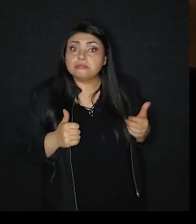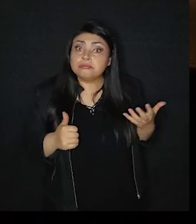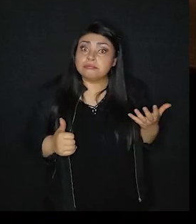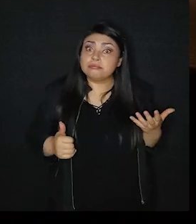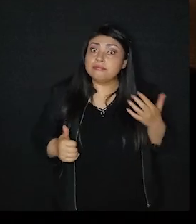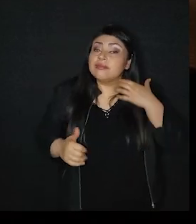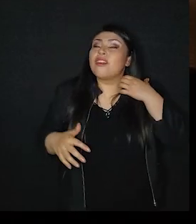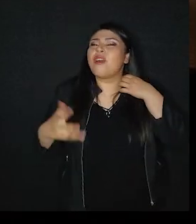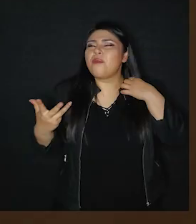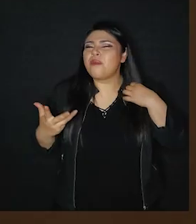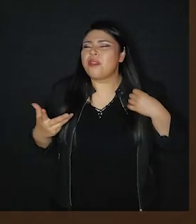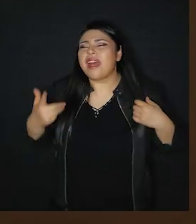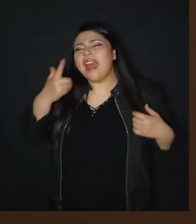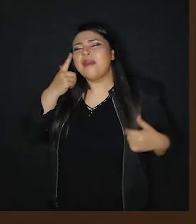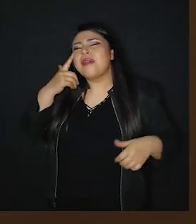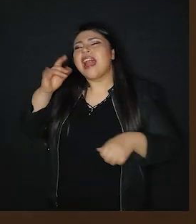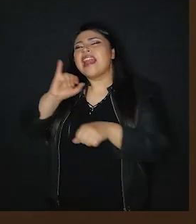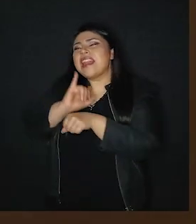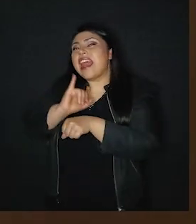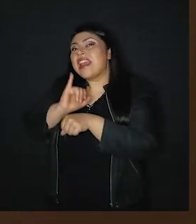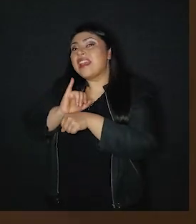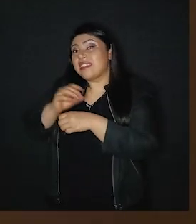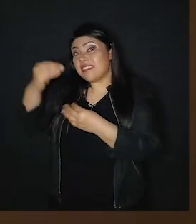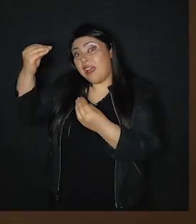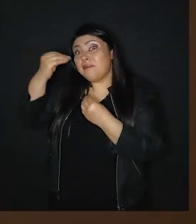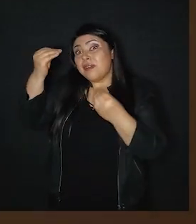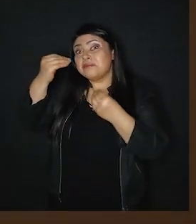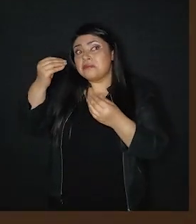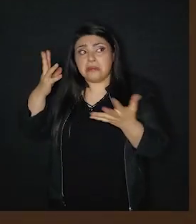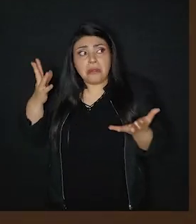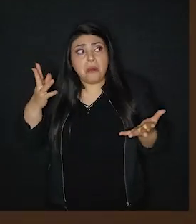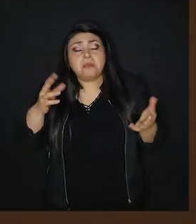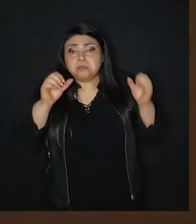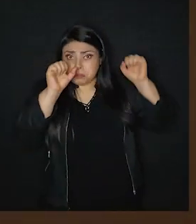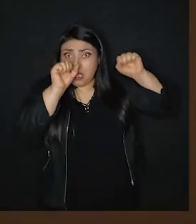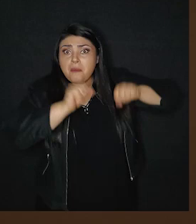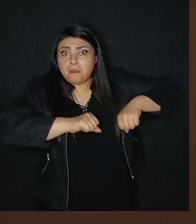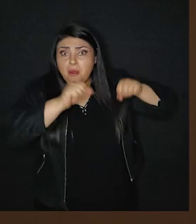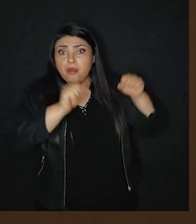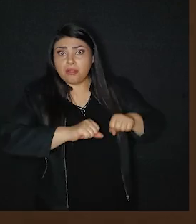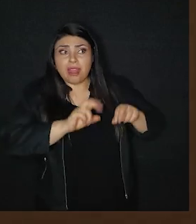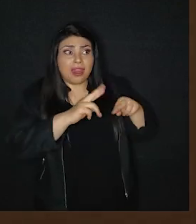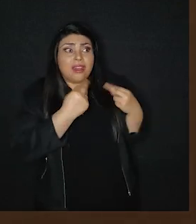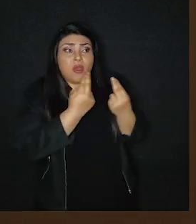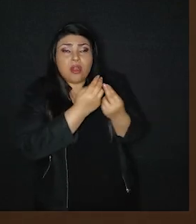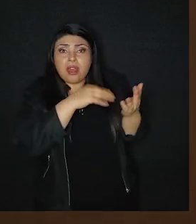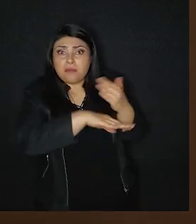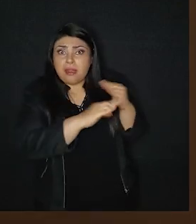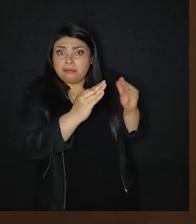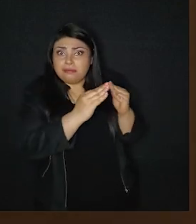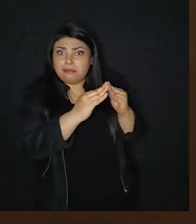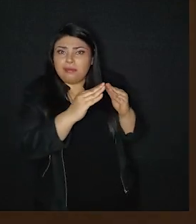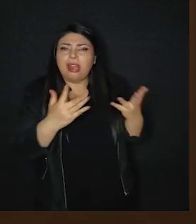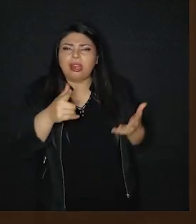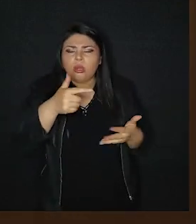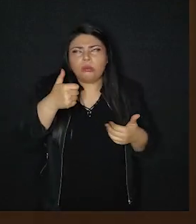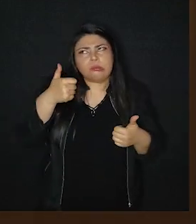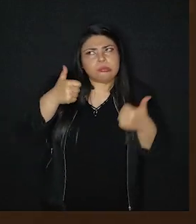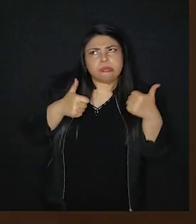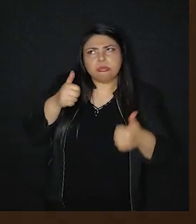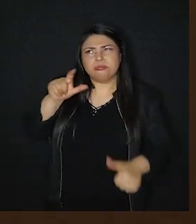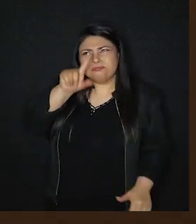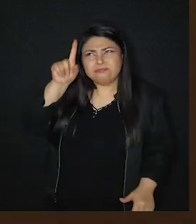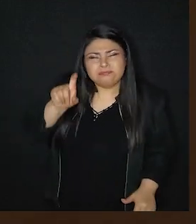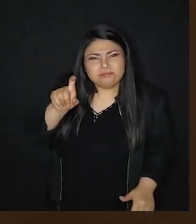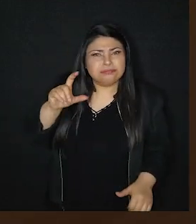estoy porque al final de cuentas la iglesia me enseñó eso que estamos bien aquí donde estamos pues si tenés esa pregunta